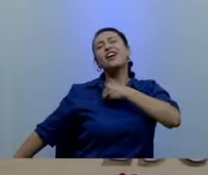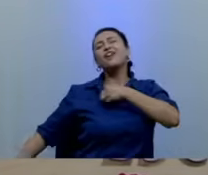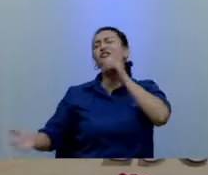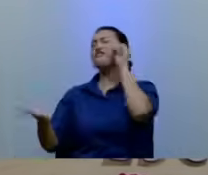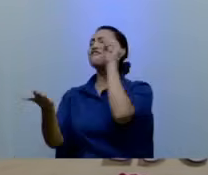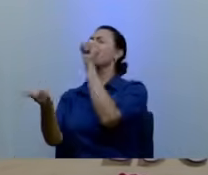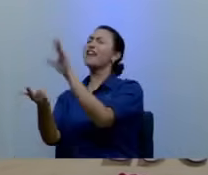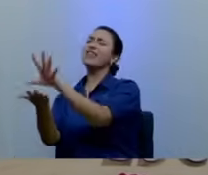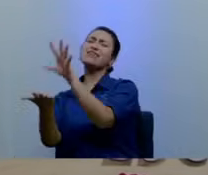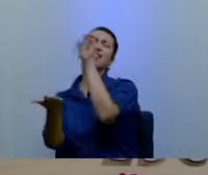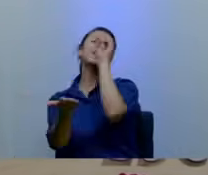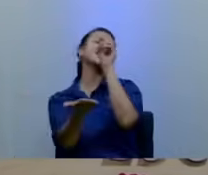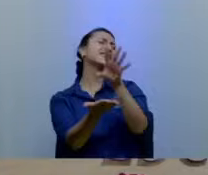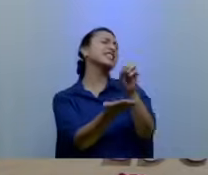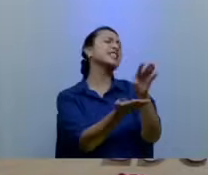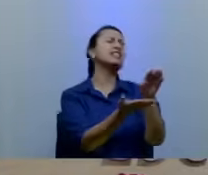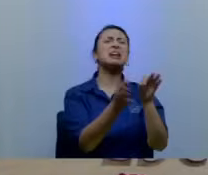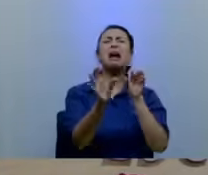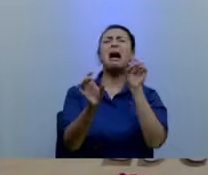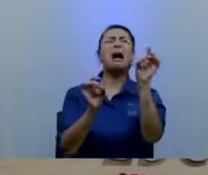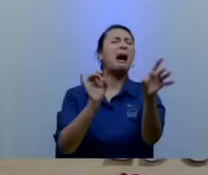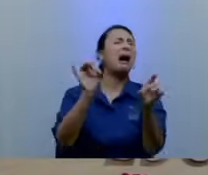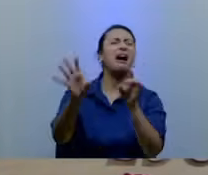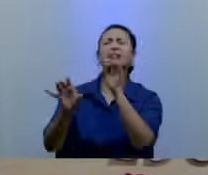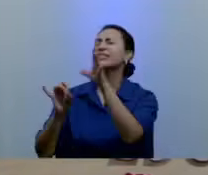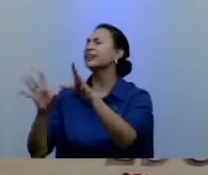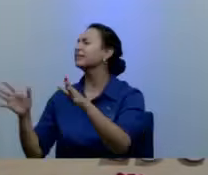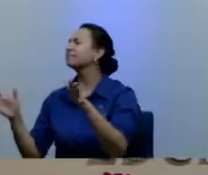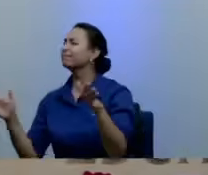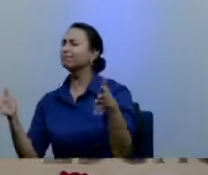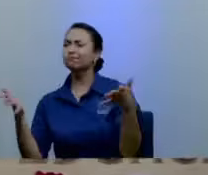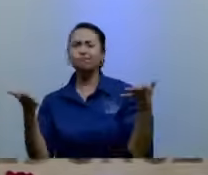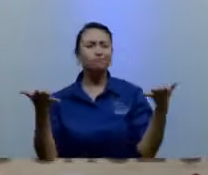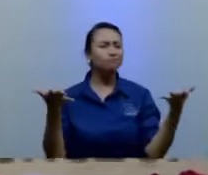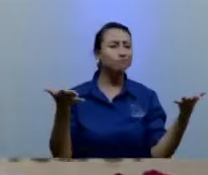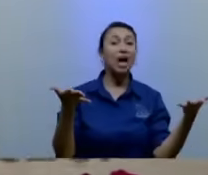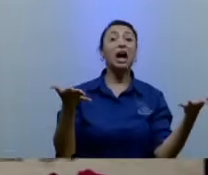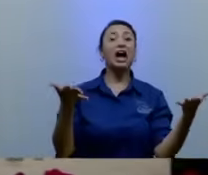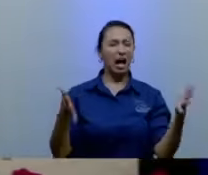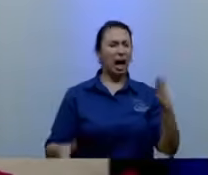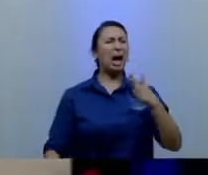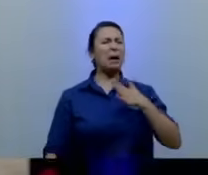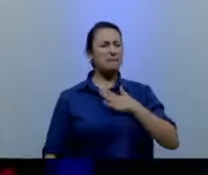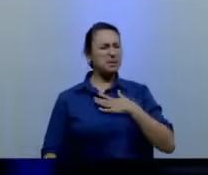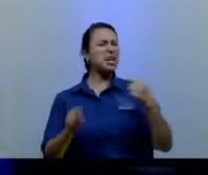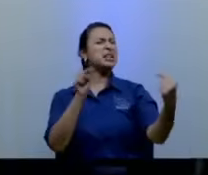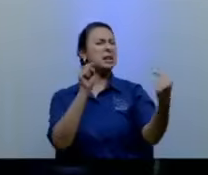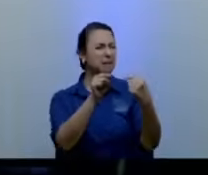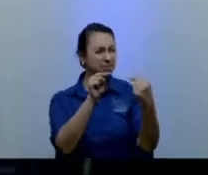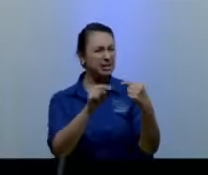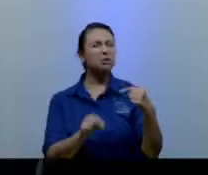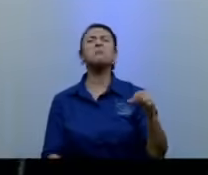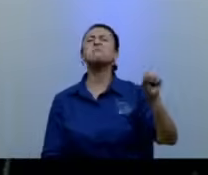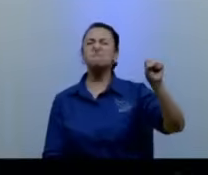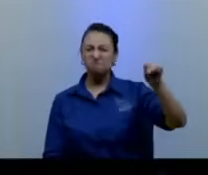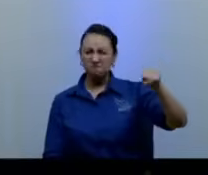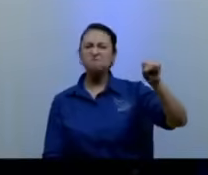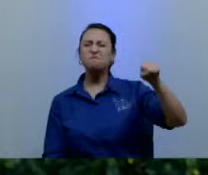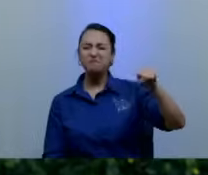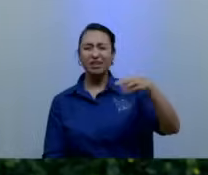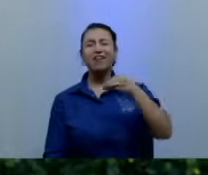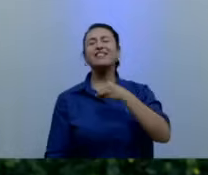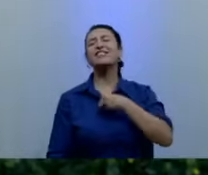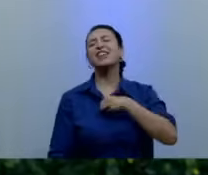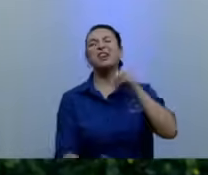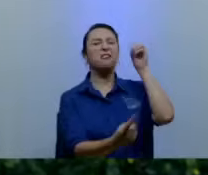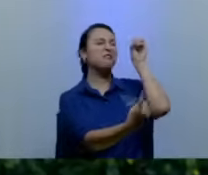Usted creyó que le iba a decir otra cosa, ¿eh? Cuando dije no a cualquiera. Quiero bendecir